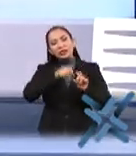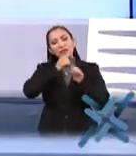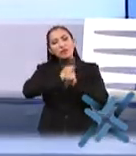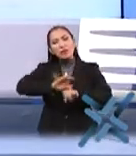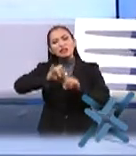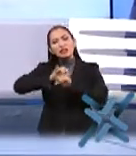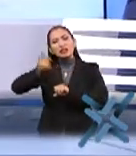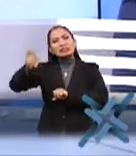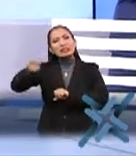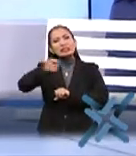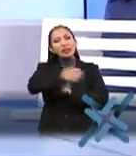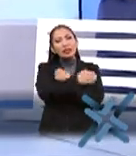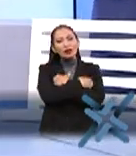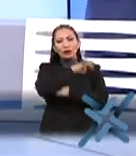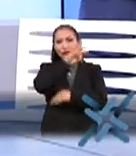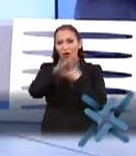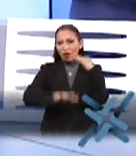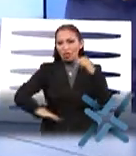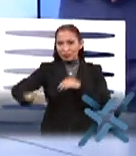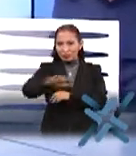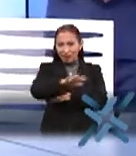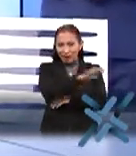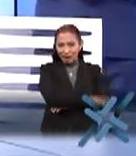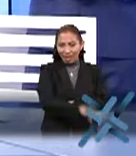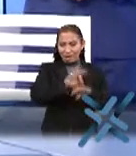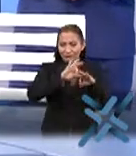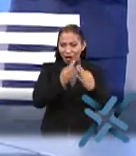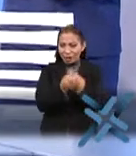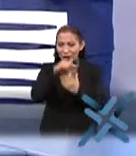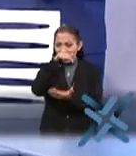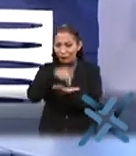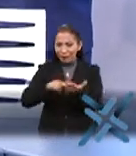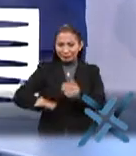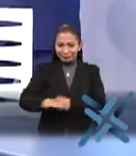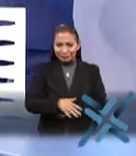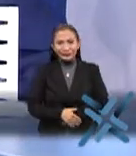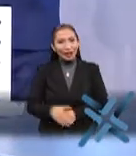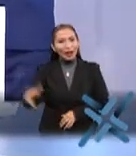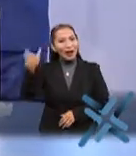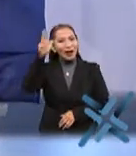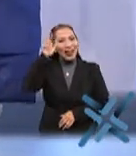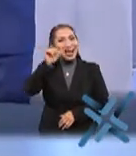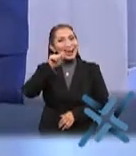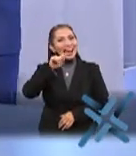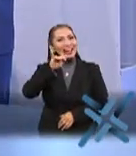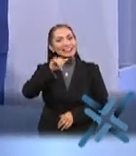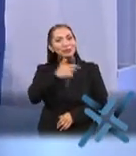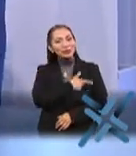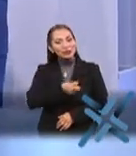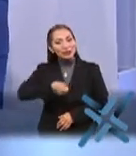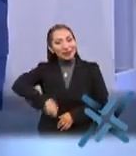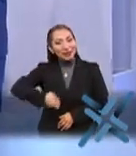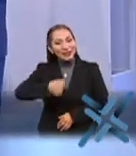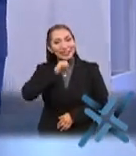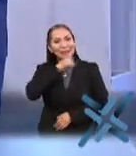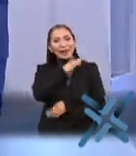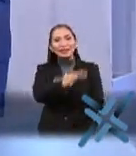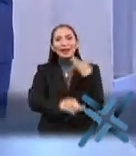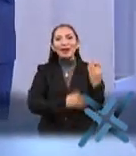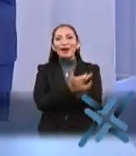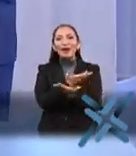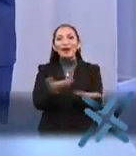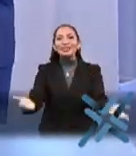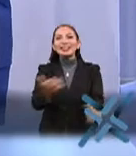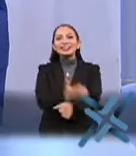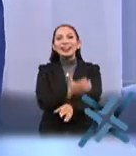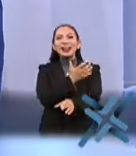sobre la educación en todos sus aspectos, formas y lugares. ¿Qué tal, Ana Cris? Es un placer saludarte y por supuesto a todos ustedes quienes